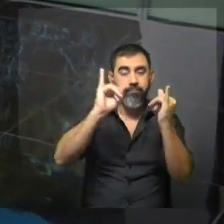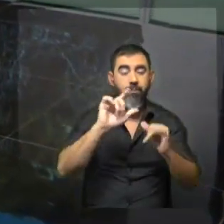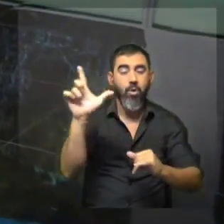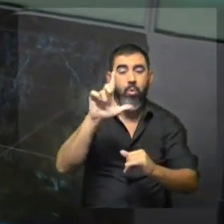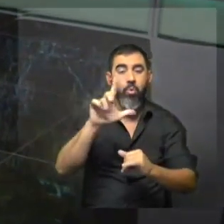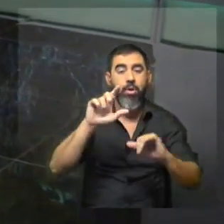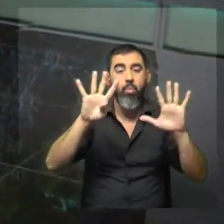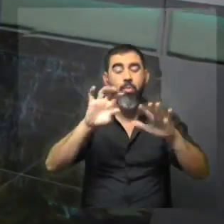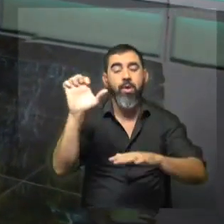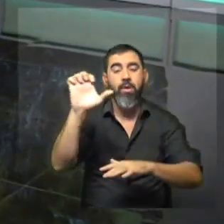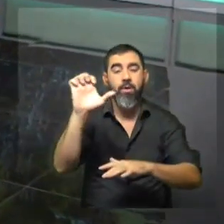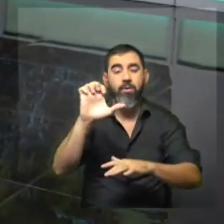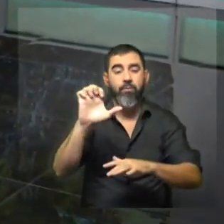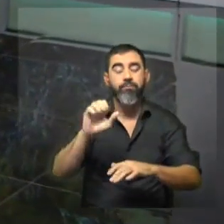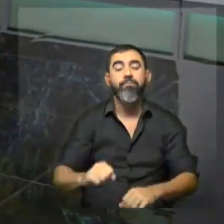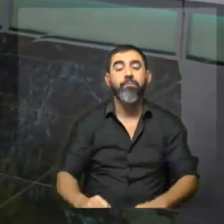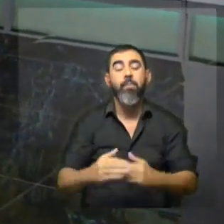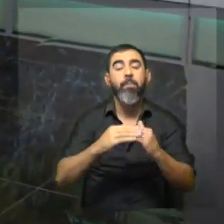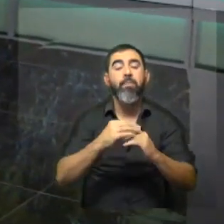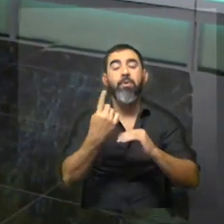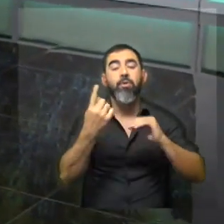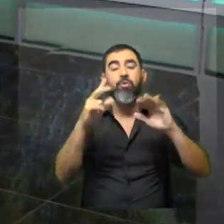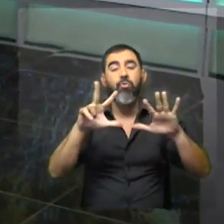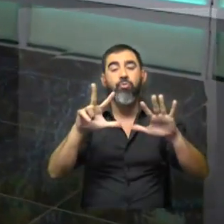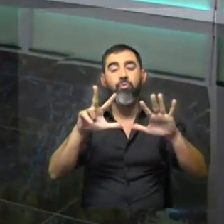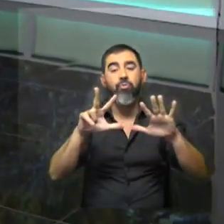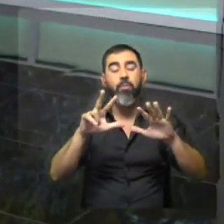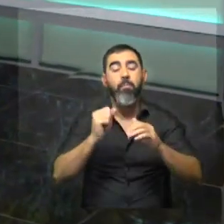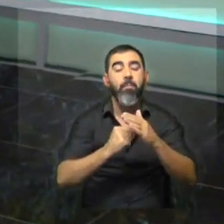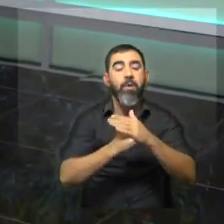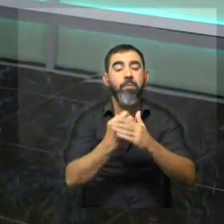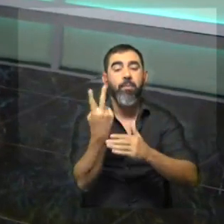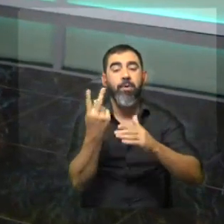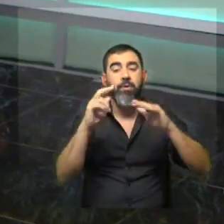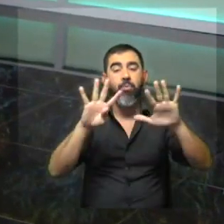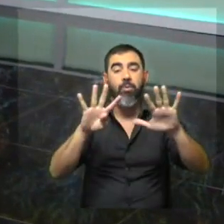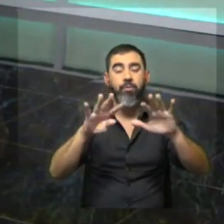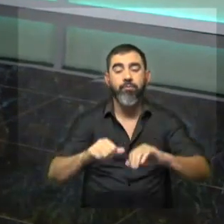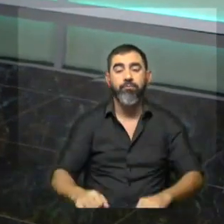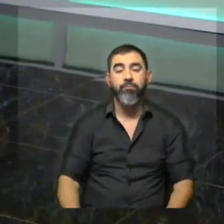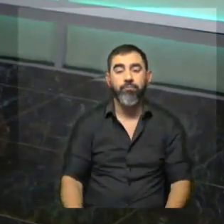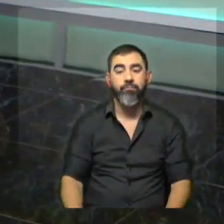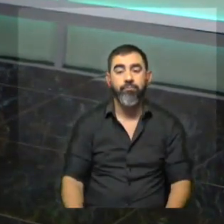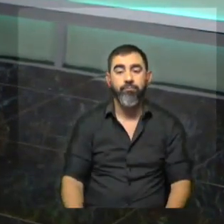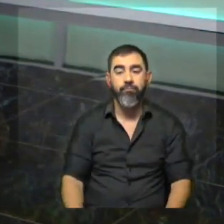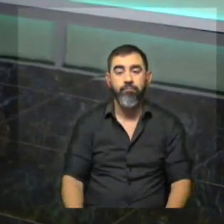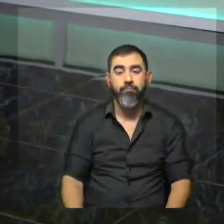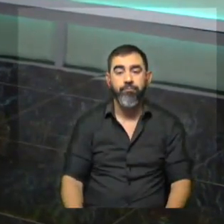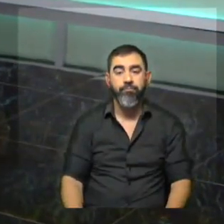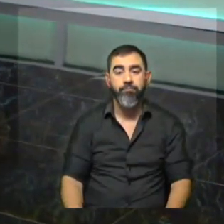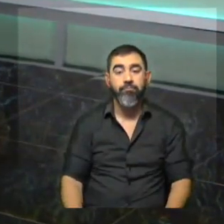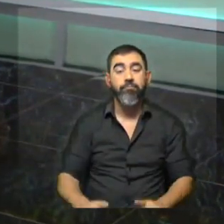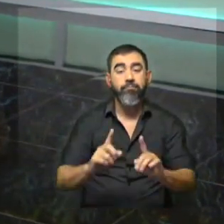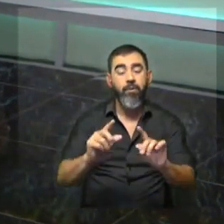del lunes el 9 de enero que decía que tenemos una mínima de 18 grados y la máxima para hoy será de 29 nuboso y algo nuboso